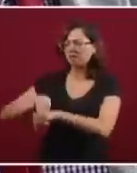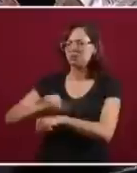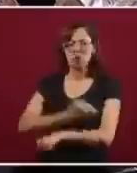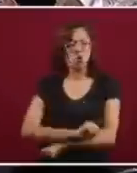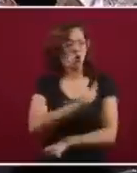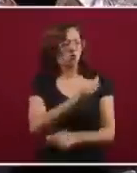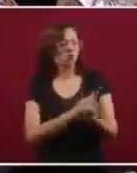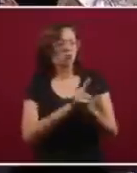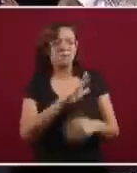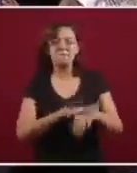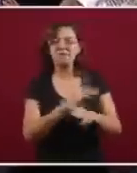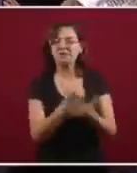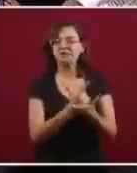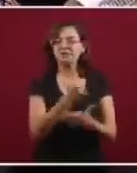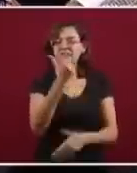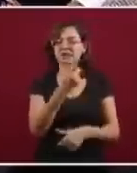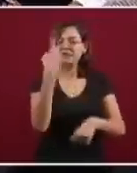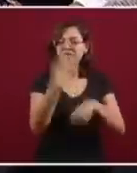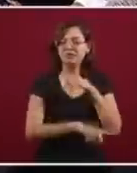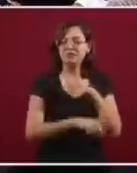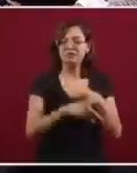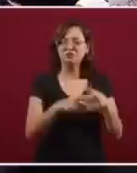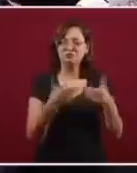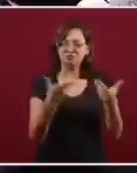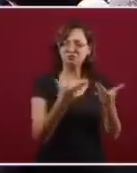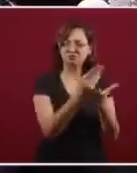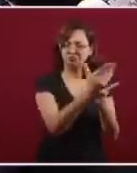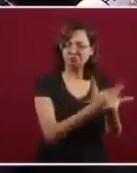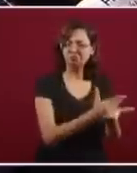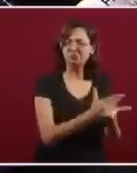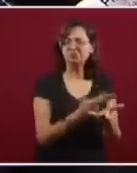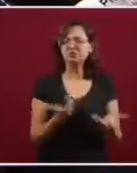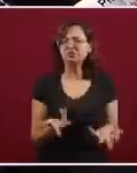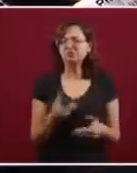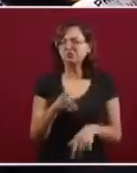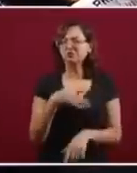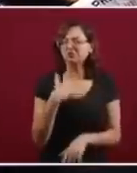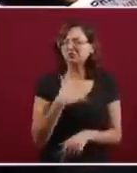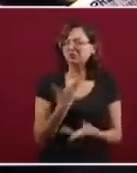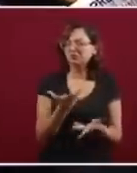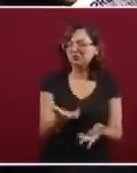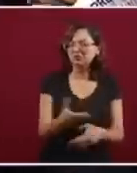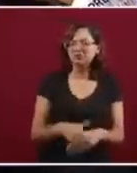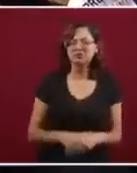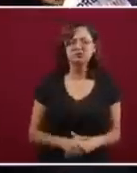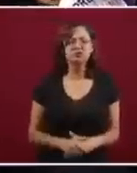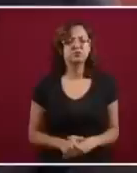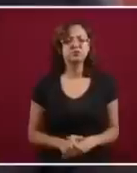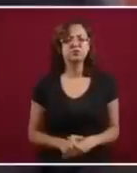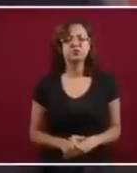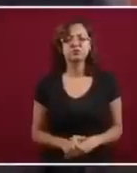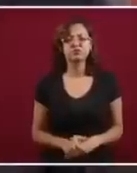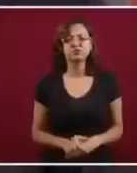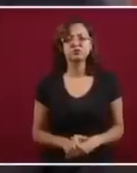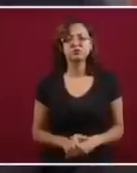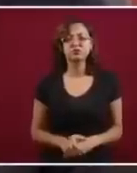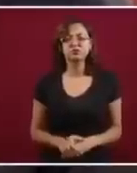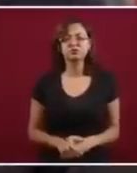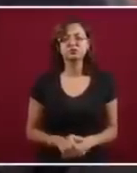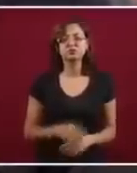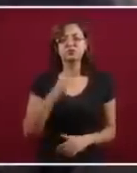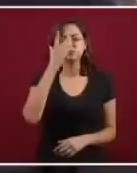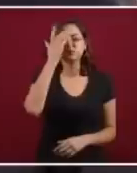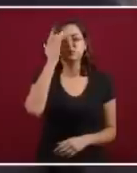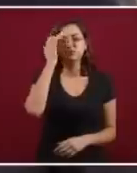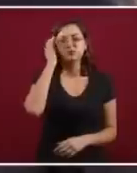dañinas para las personas sean consumidas pero primero no se puede extrapolar o